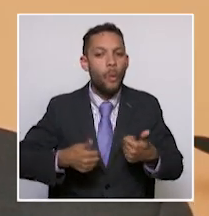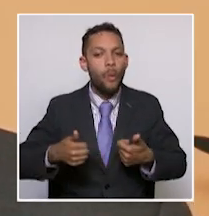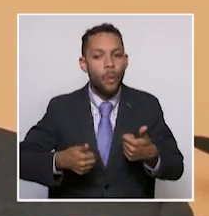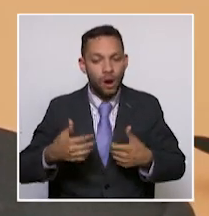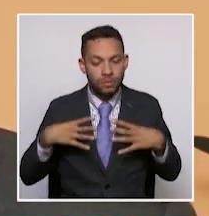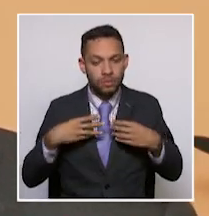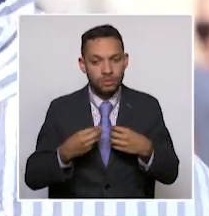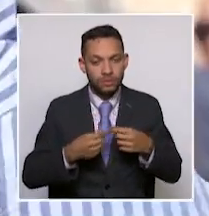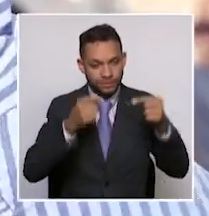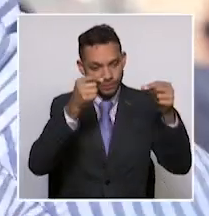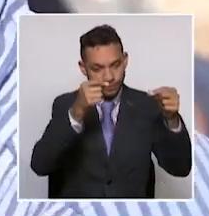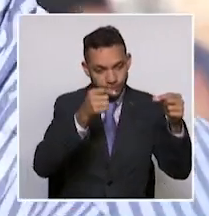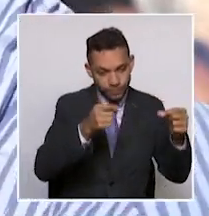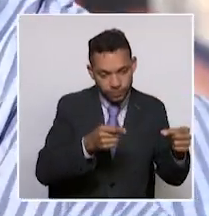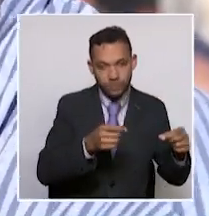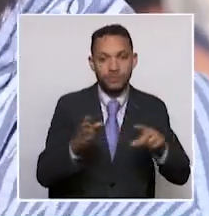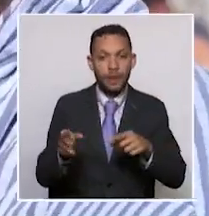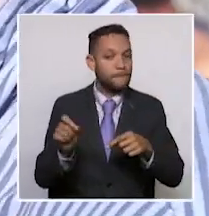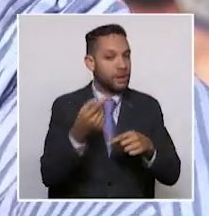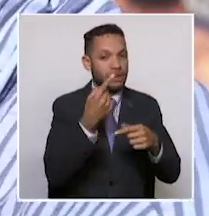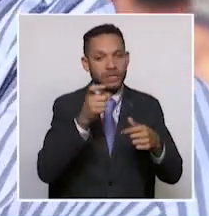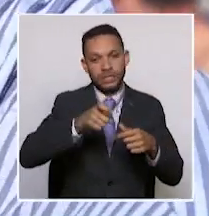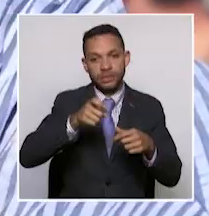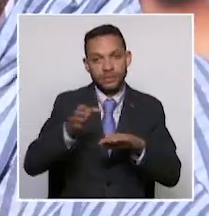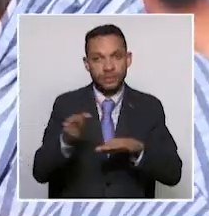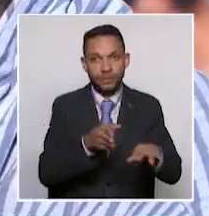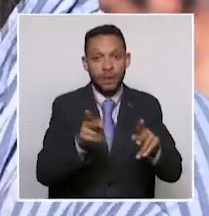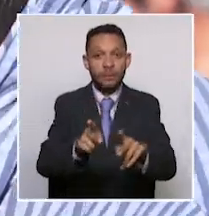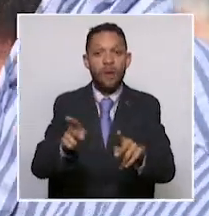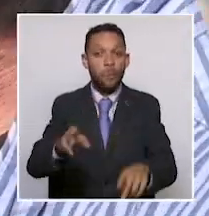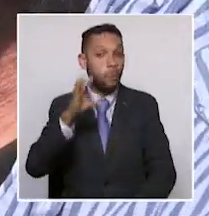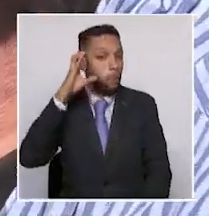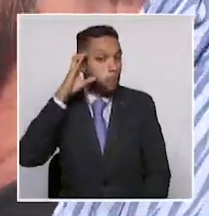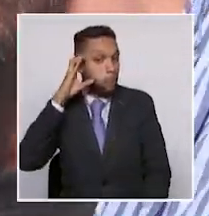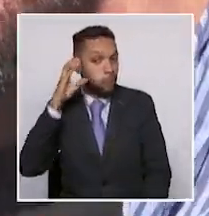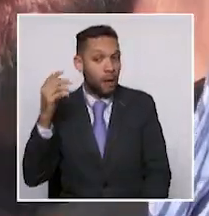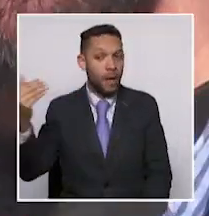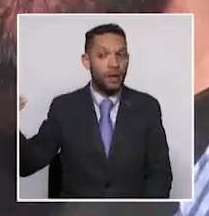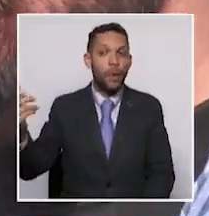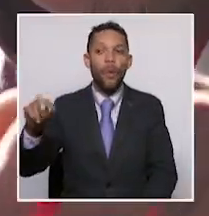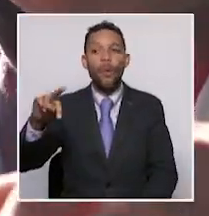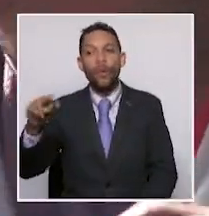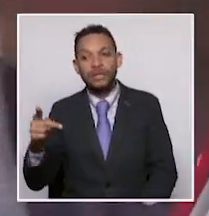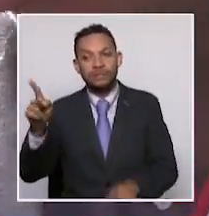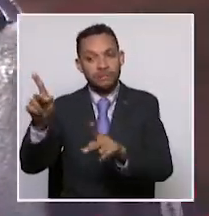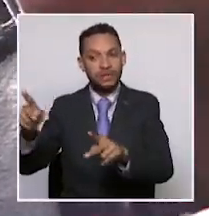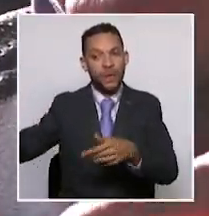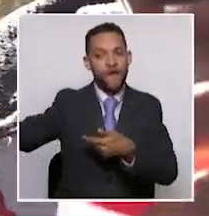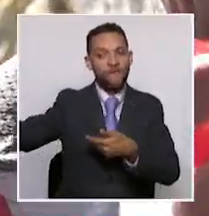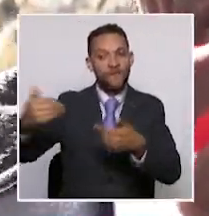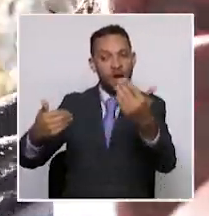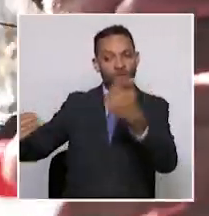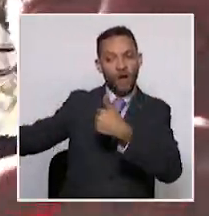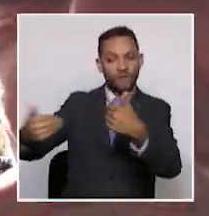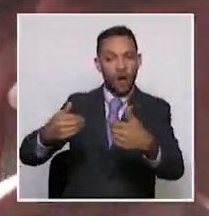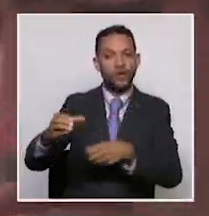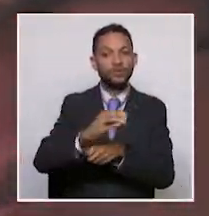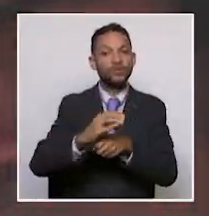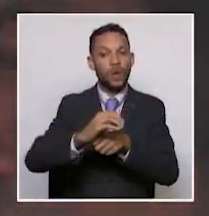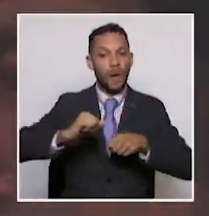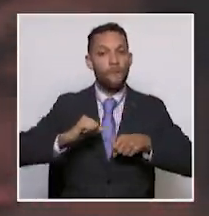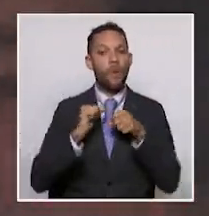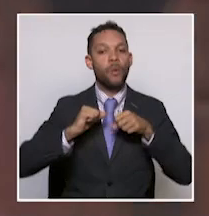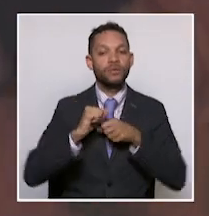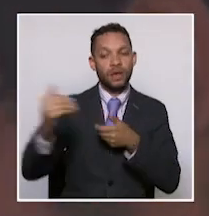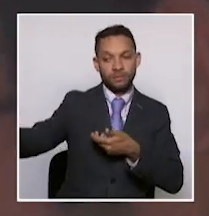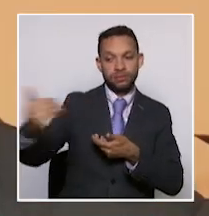este censo poblacional. Uno de los fenómenos más denunciados por la comunidad es la llegada de personas de otros lugares, especialmente de Bogotá. Realmente, digamos que